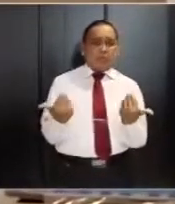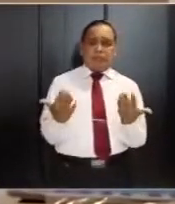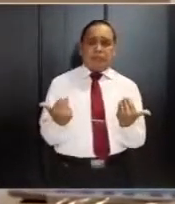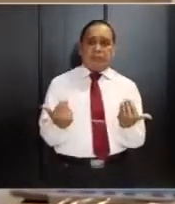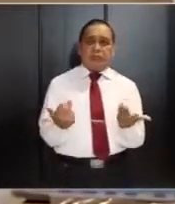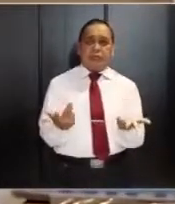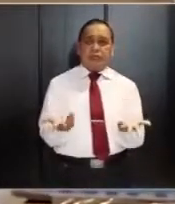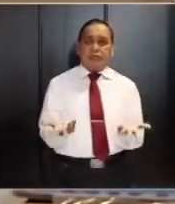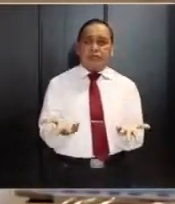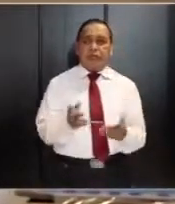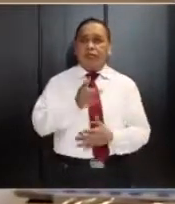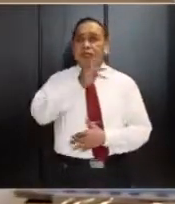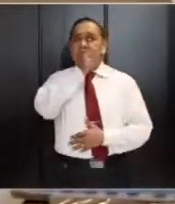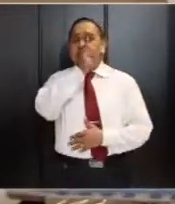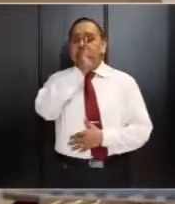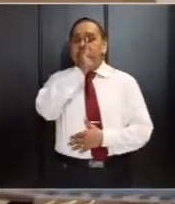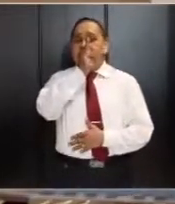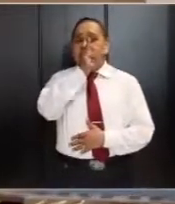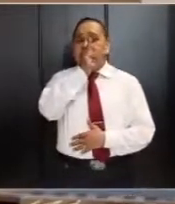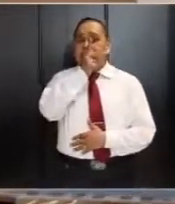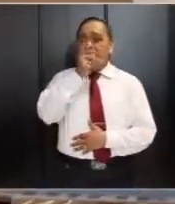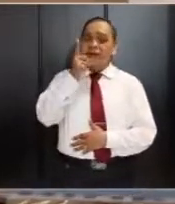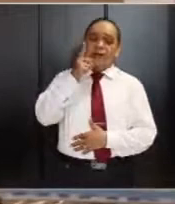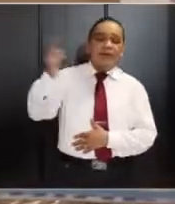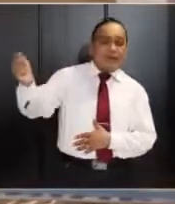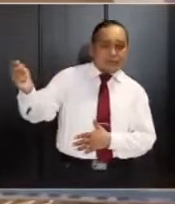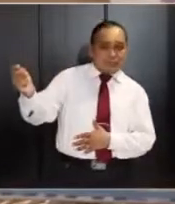recursos. Mi mamá se fue antes de